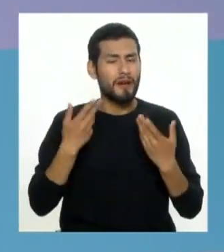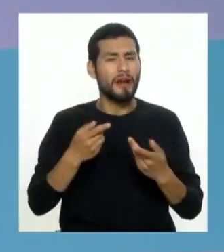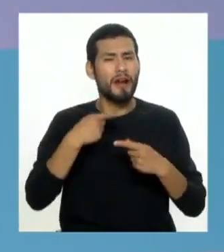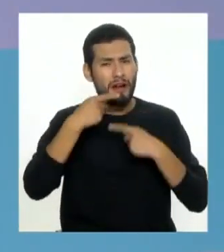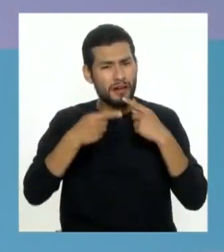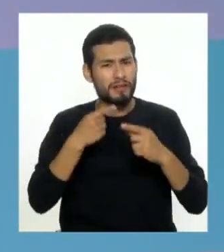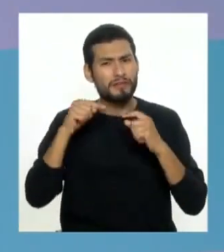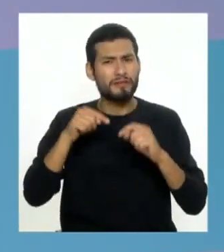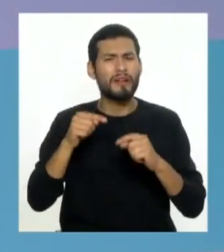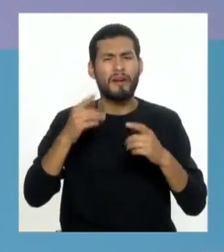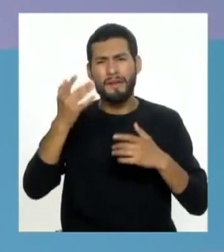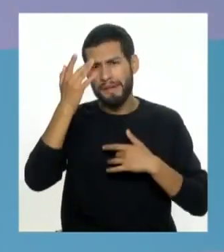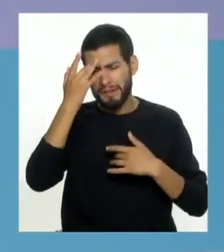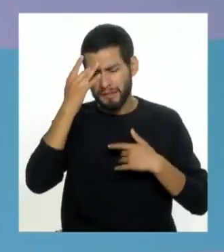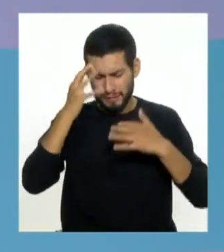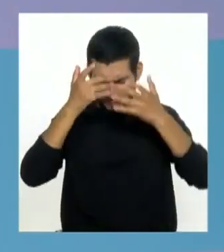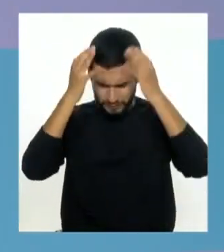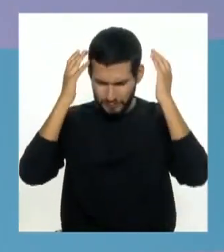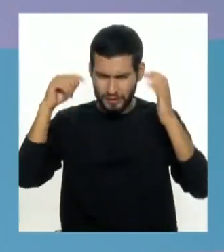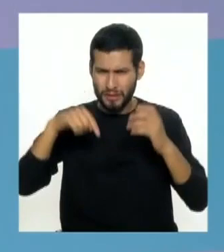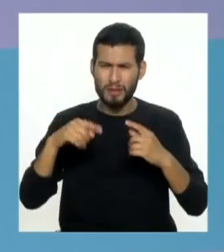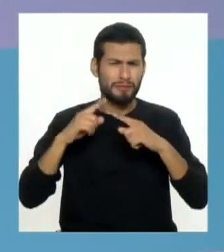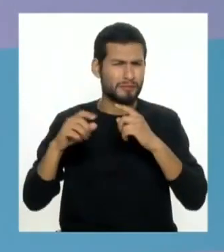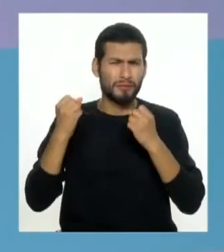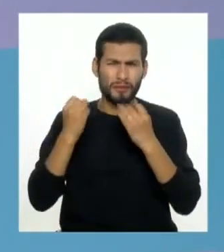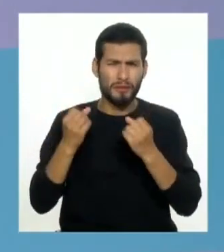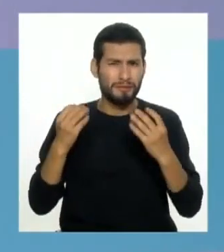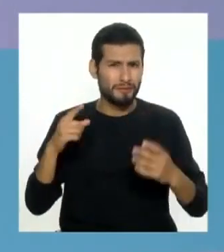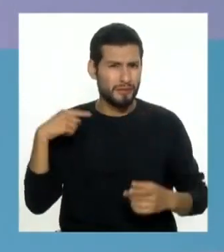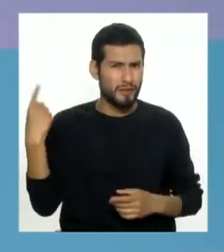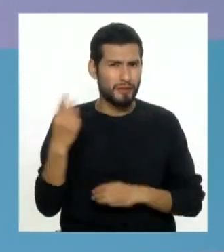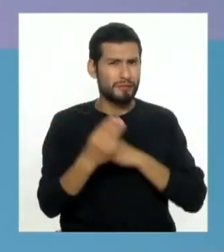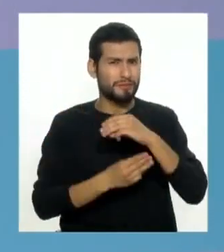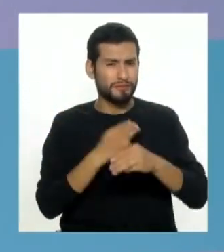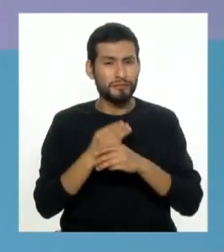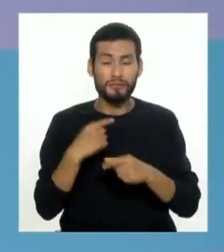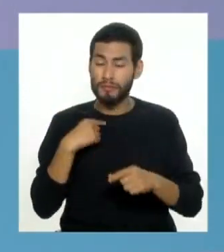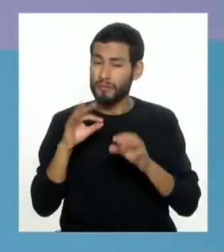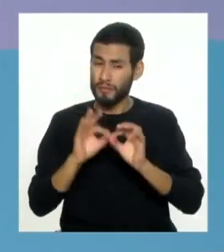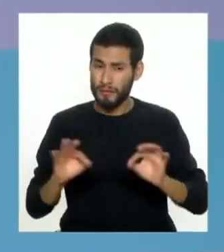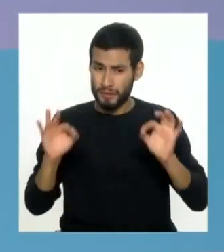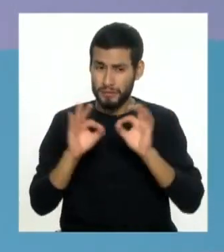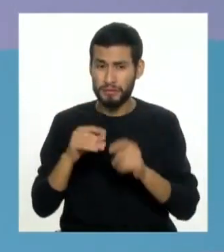enfermedades neurológicas más frecuentes a nivel mundial. Es siempre importante